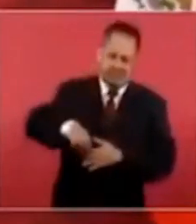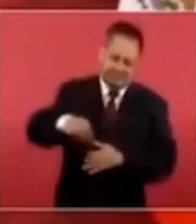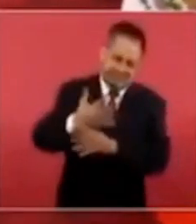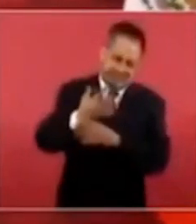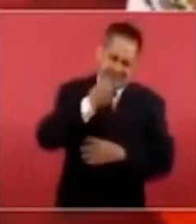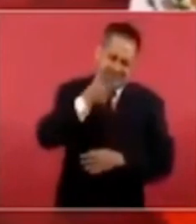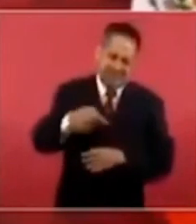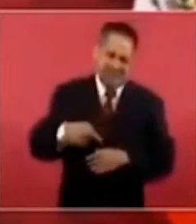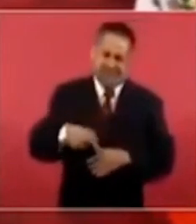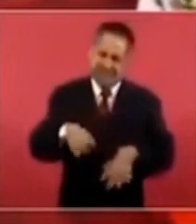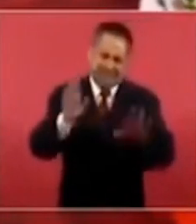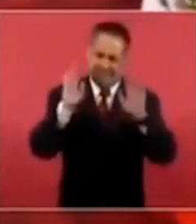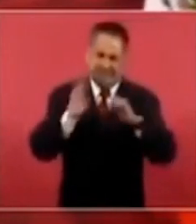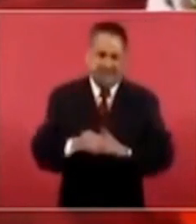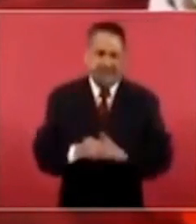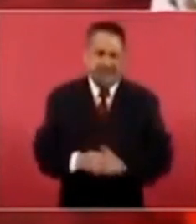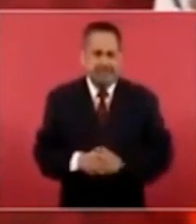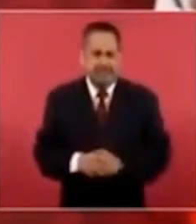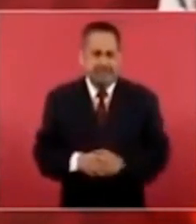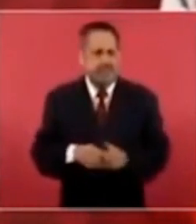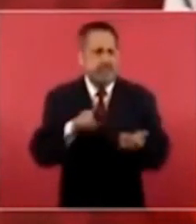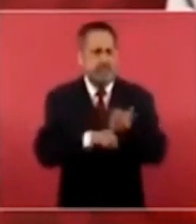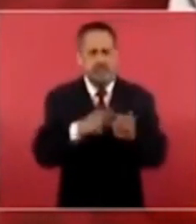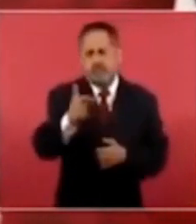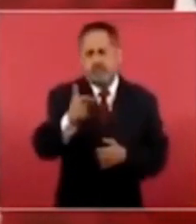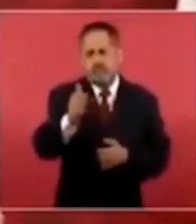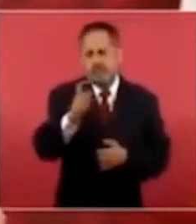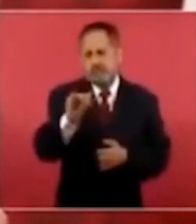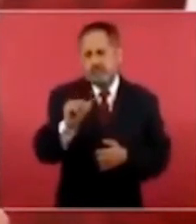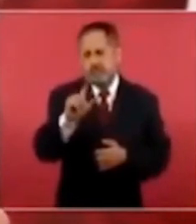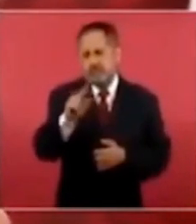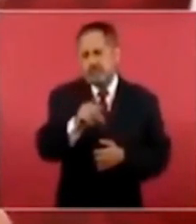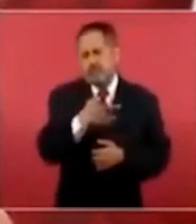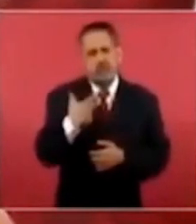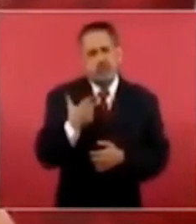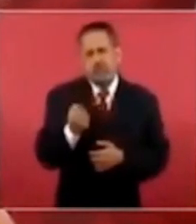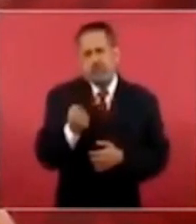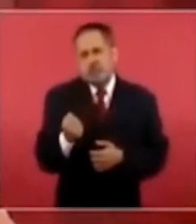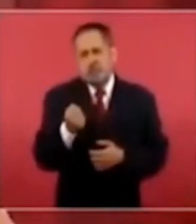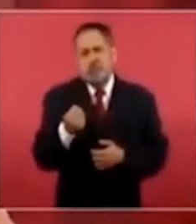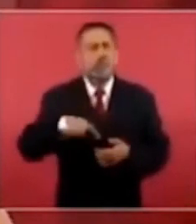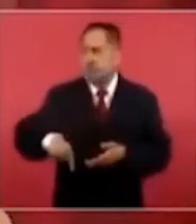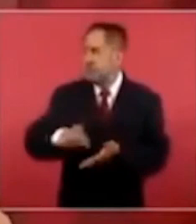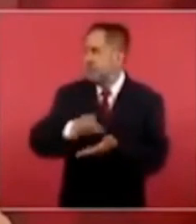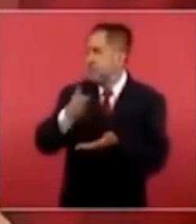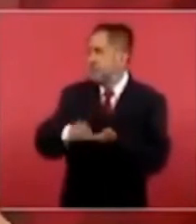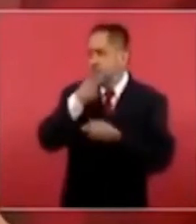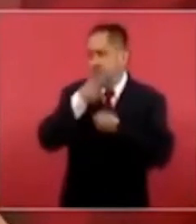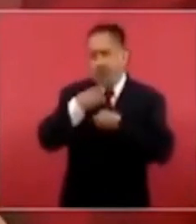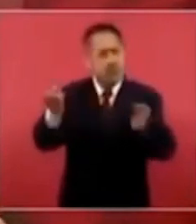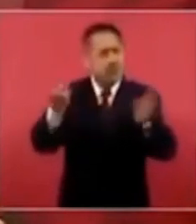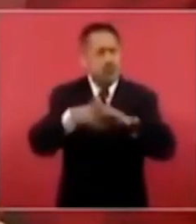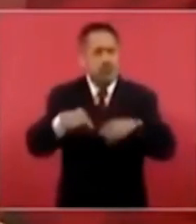mucha fuerza garcía luna yo aquí lo dije